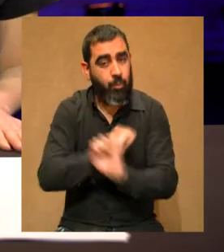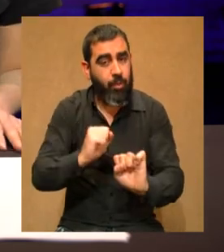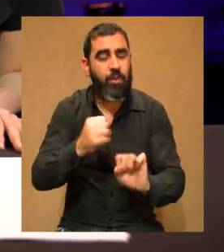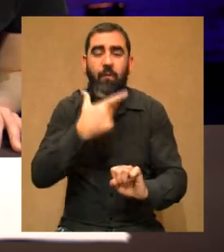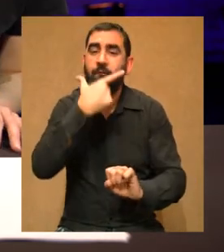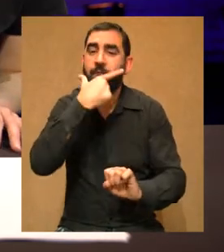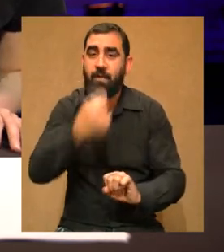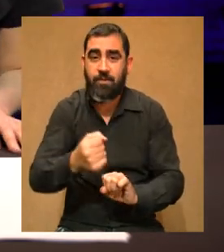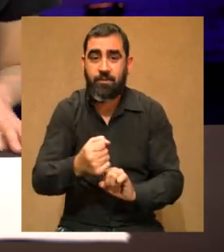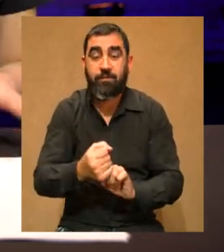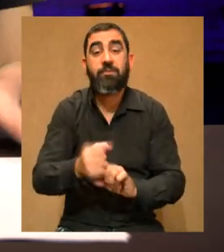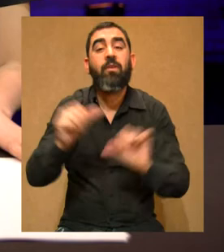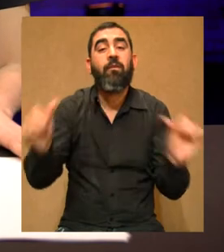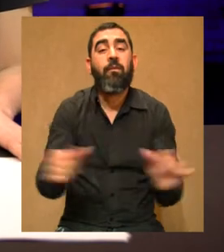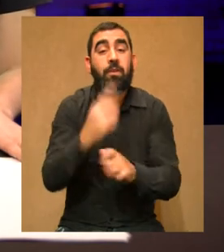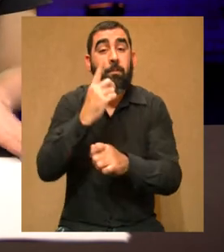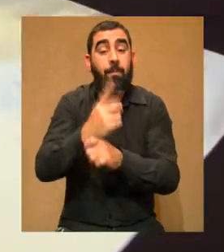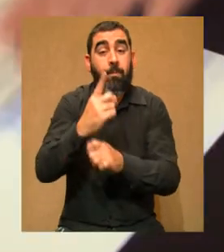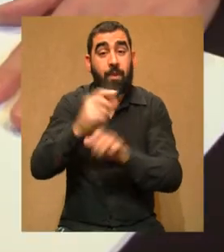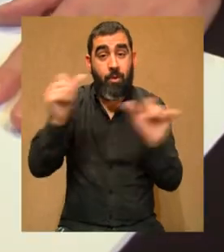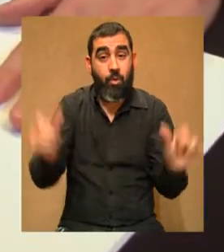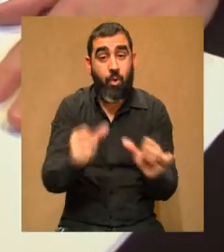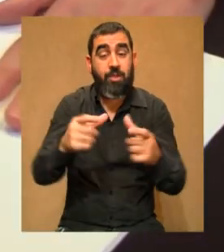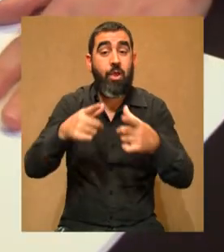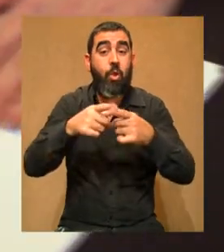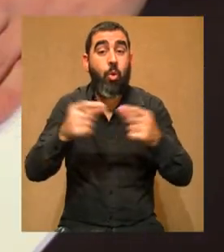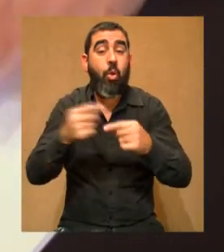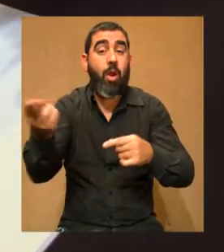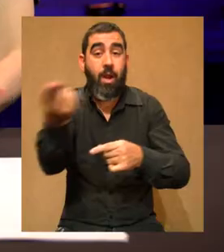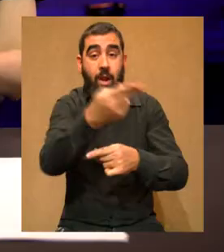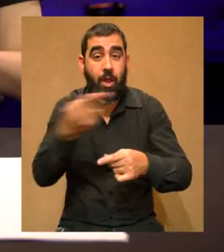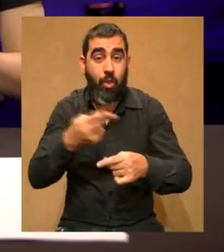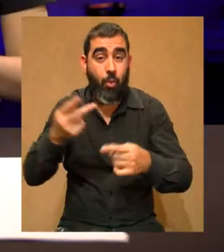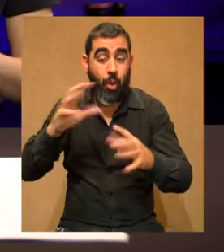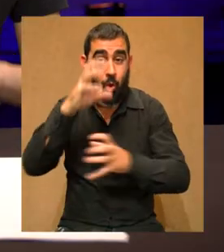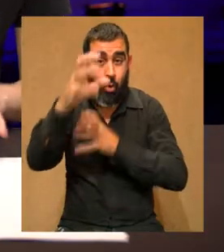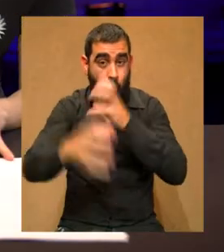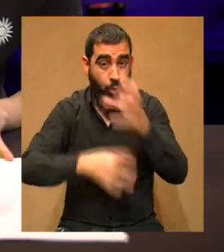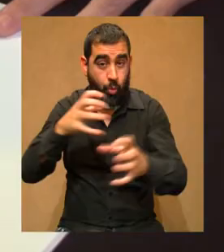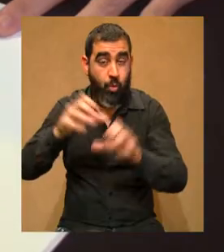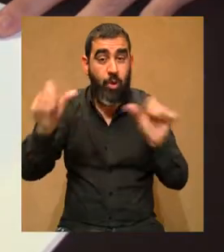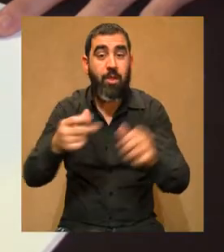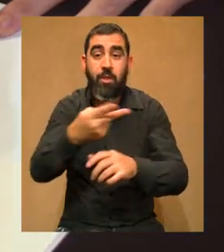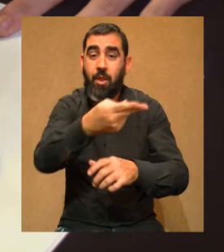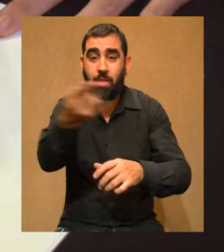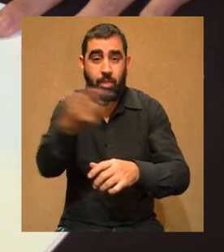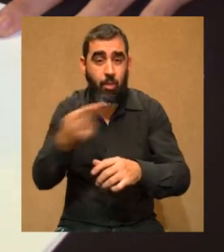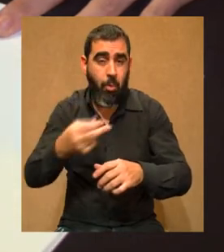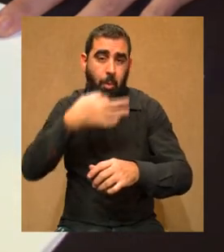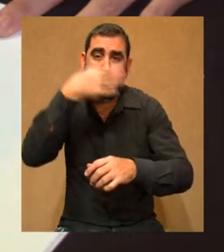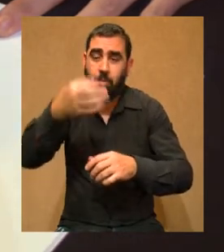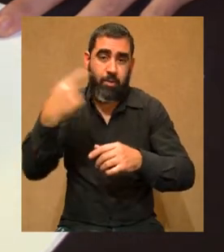hacerlo y es súper fácil lo que vamos a hacer primero es en nuestras hojas para dibujar con los fluorescentes hacemos los dibujos que